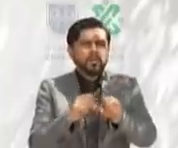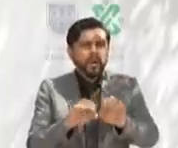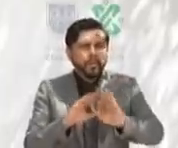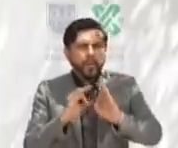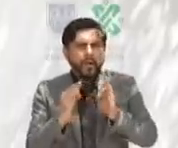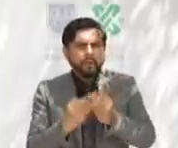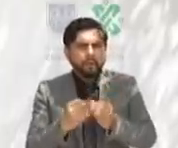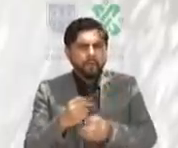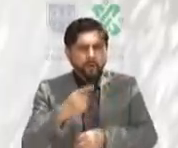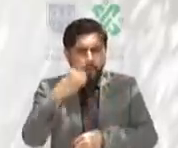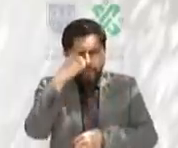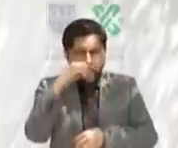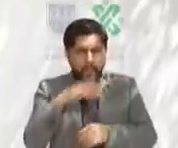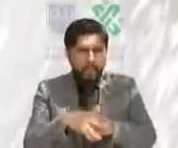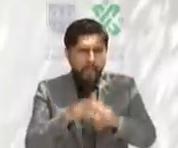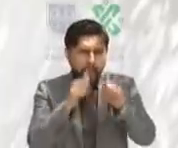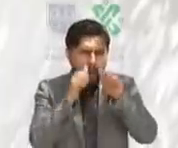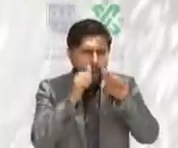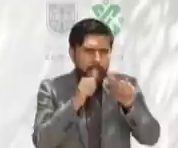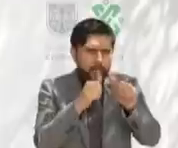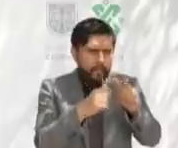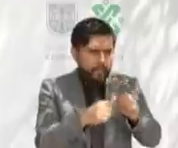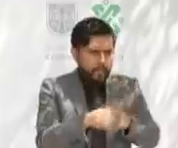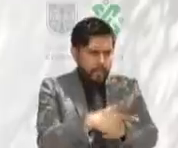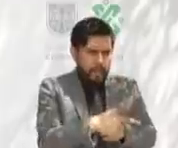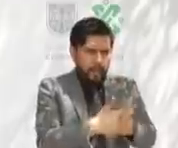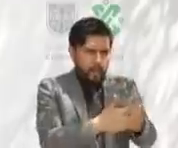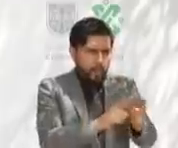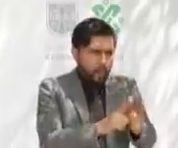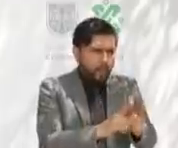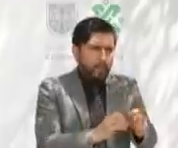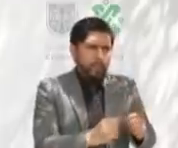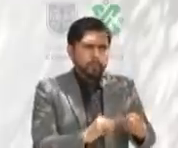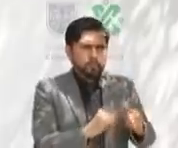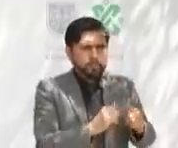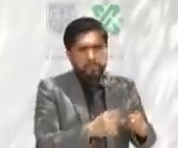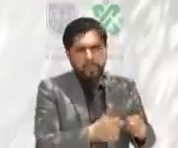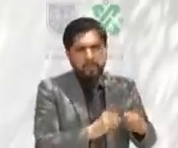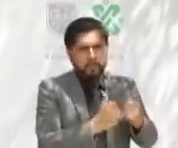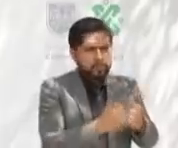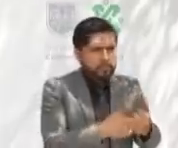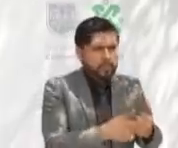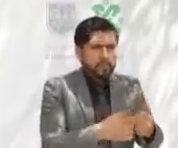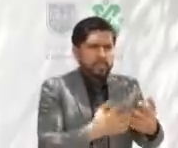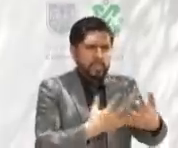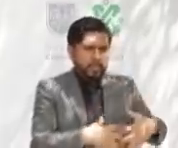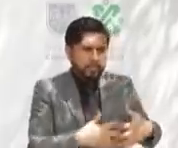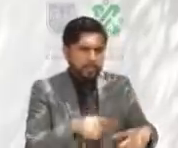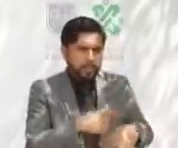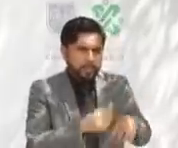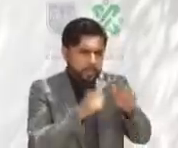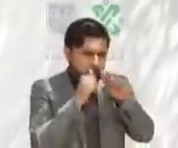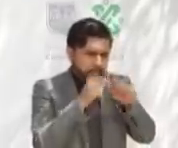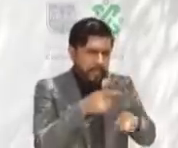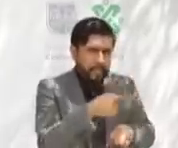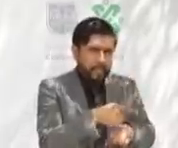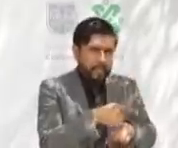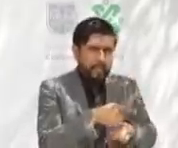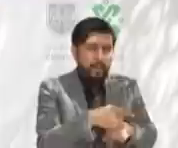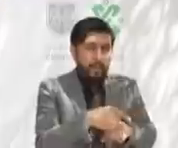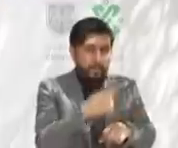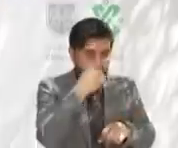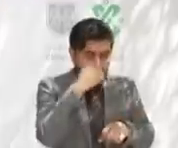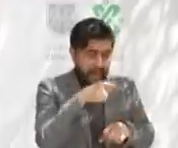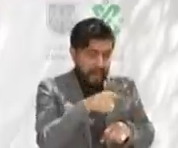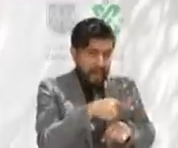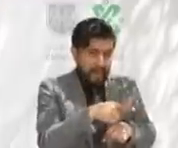donde se está orientando a la constitución de empresas y, en el caso de hombre camión, a la organización, de